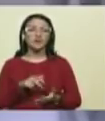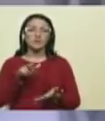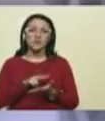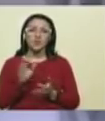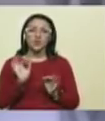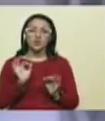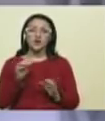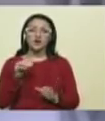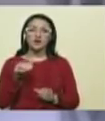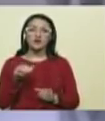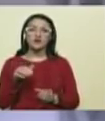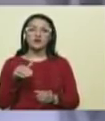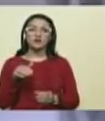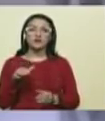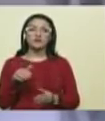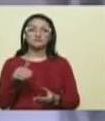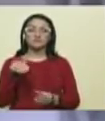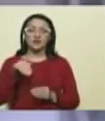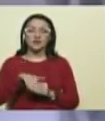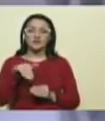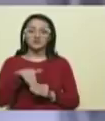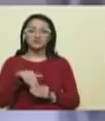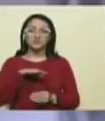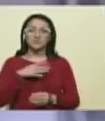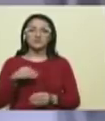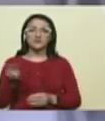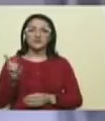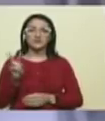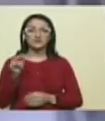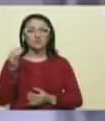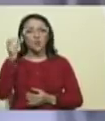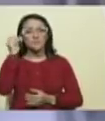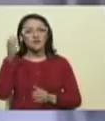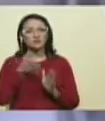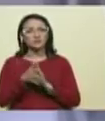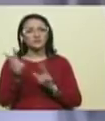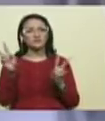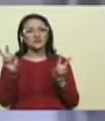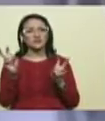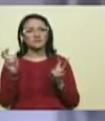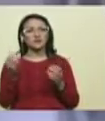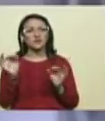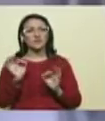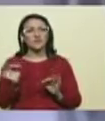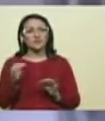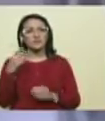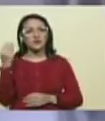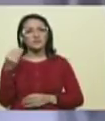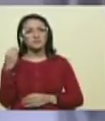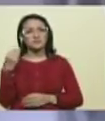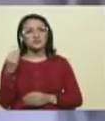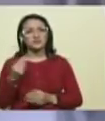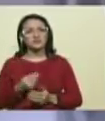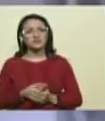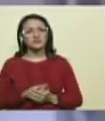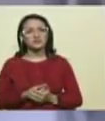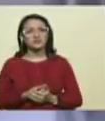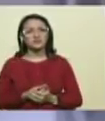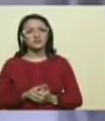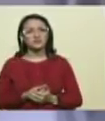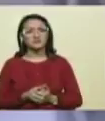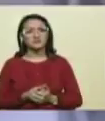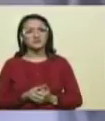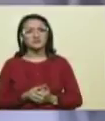del presidente de la República. Yo quisiera conocer su opinión al respecto y de qué manera considera usted serían